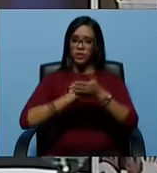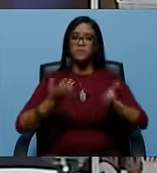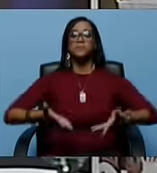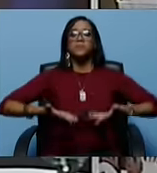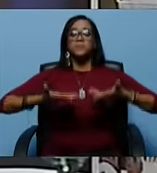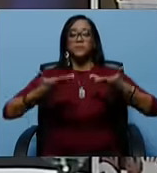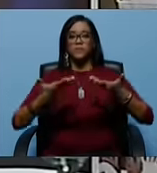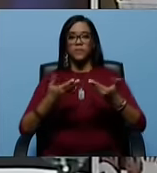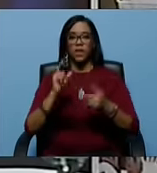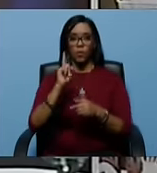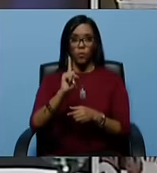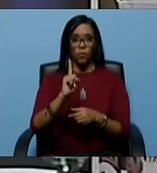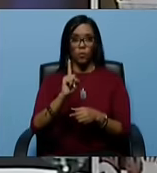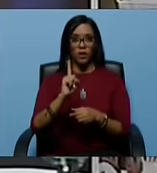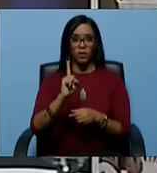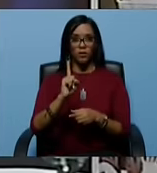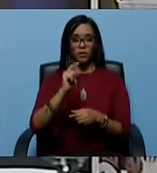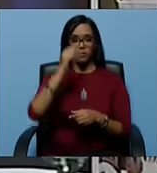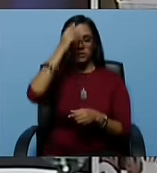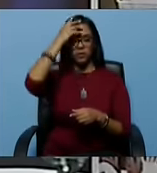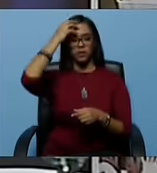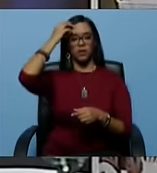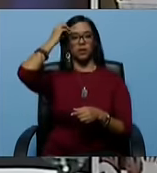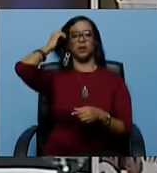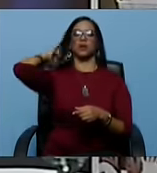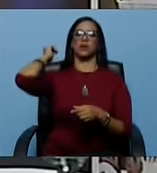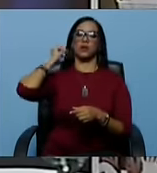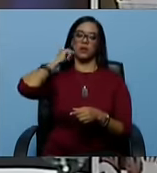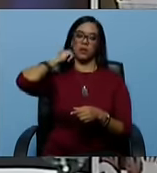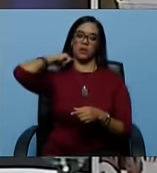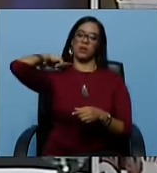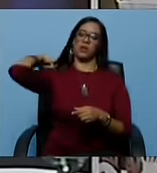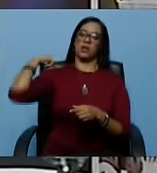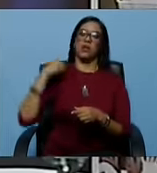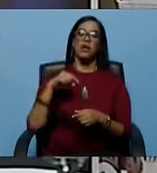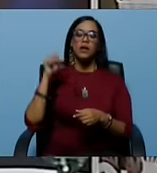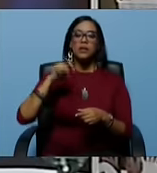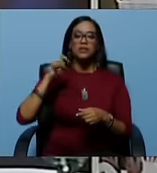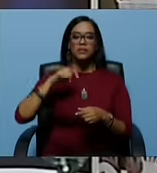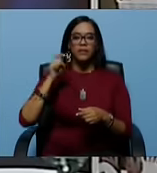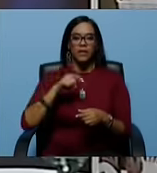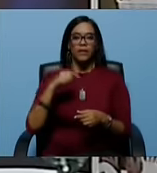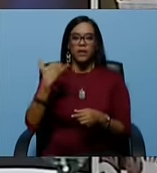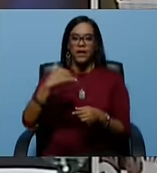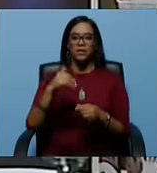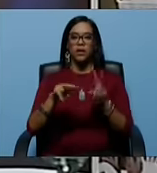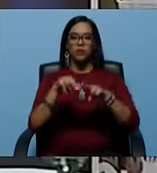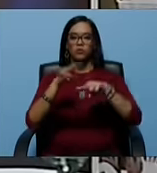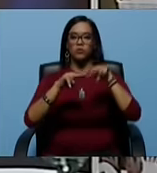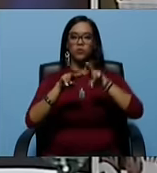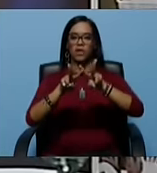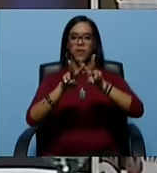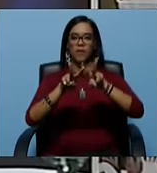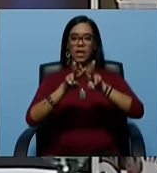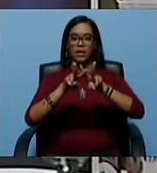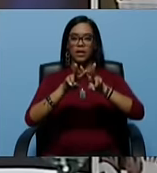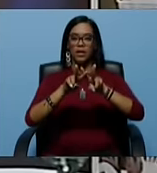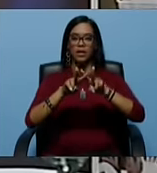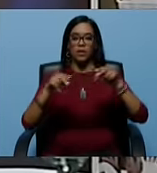Una de ellas, una compañera que reclamaba el derecho, pues, a la construcción de vivienda en unos terrenos, la de Turmero.